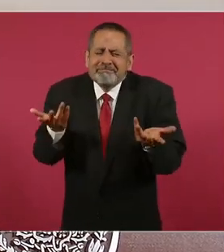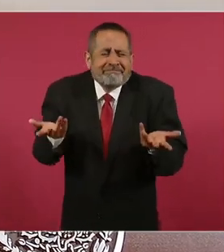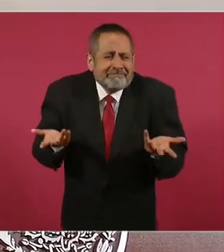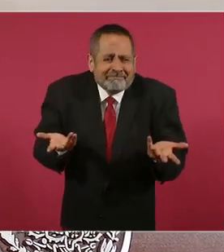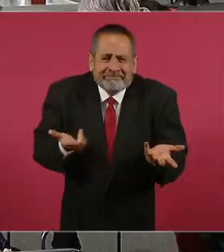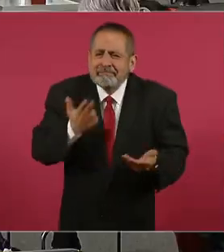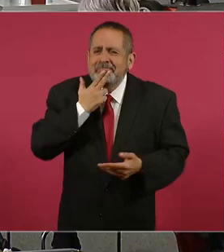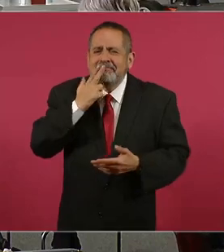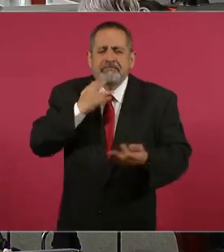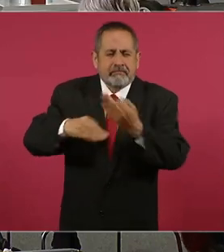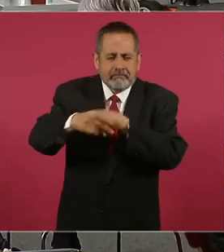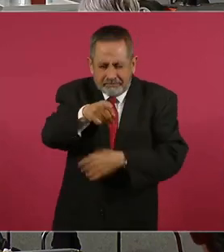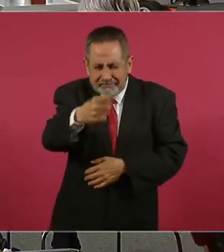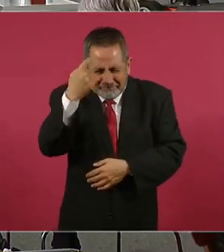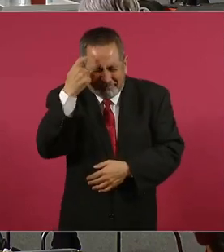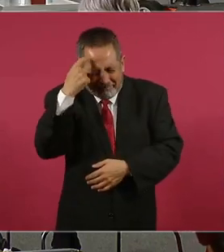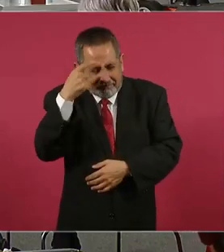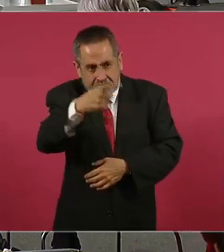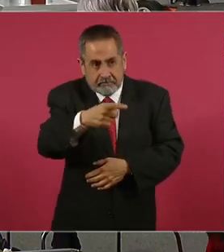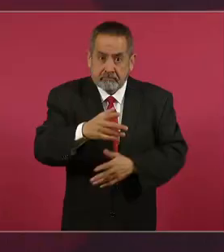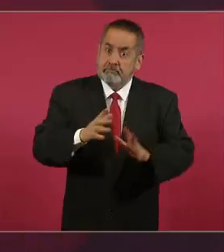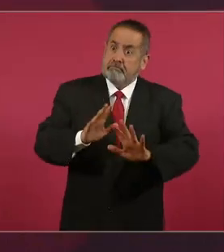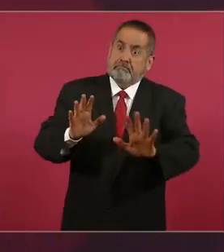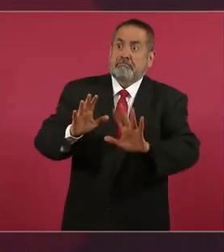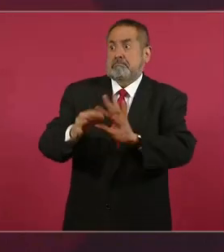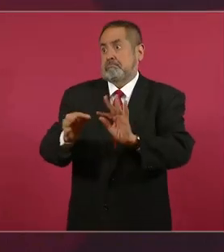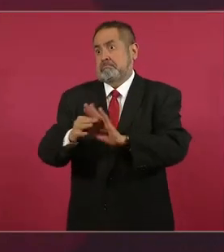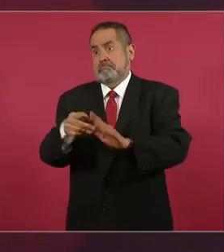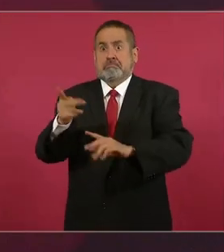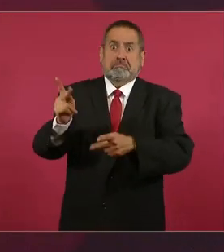que ese razonamiento